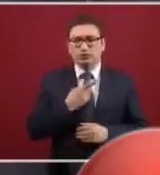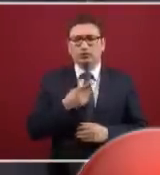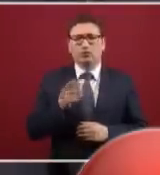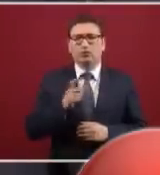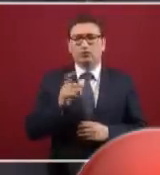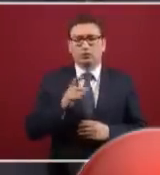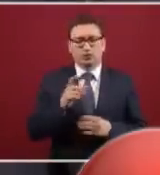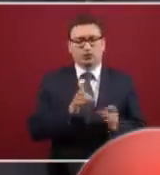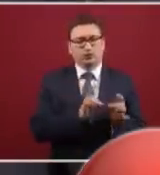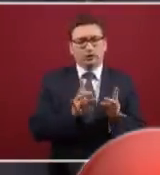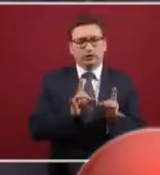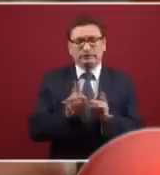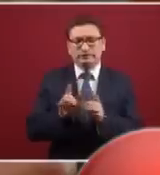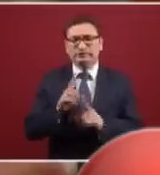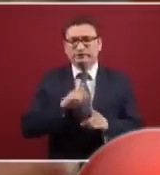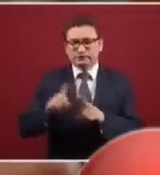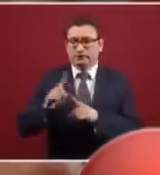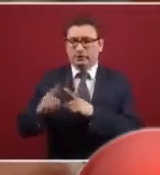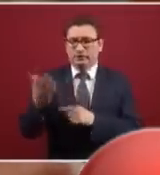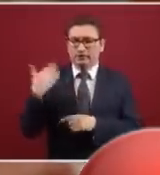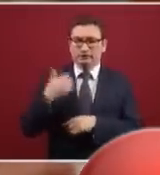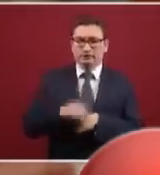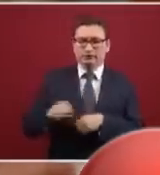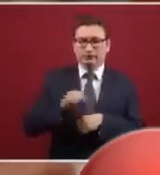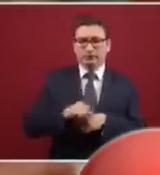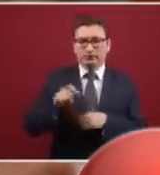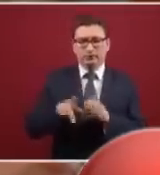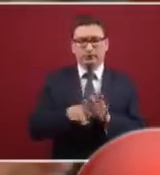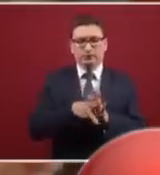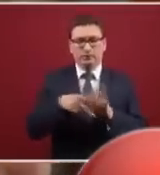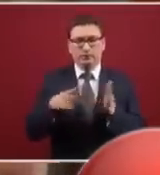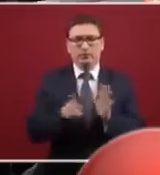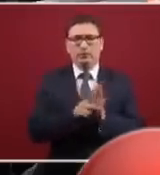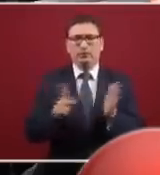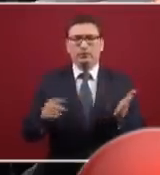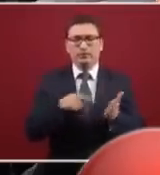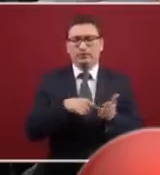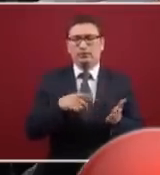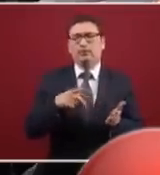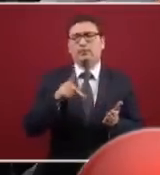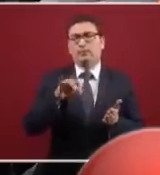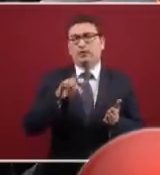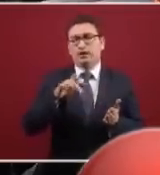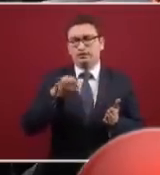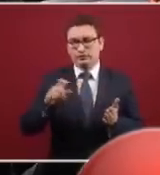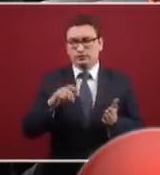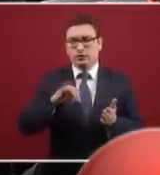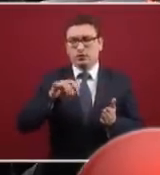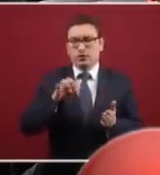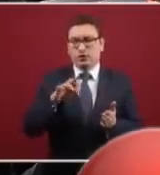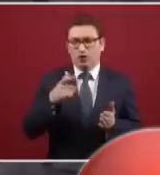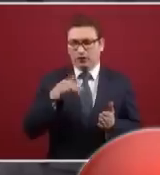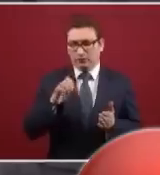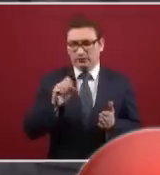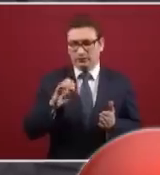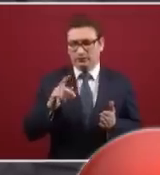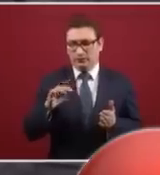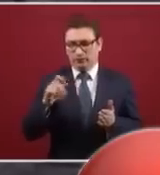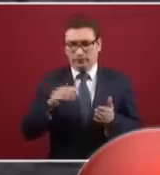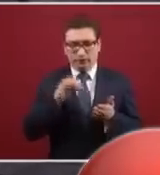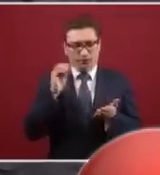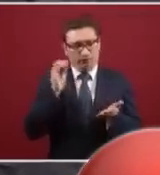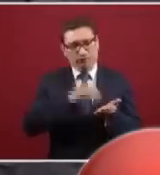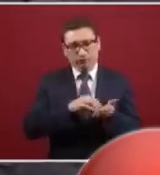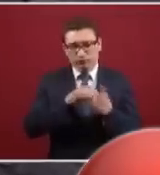también? Recuerdo que hace unas semanas en El País publicó Jorge Cepeda Patterson un muy buen editorial que decía que